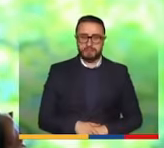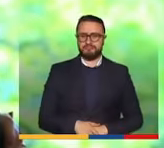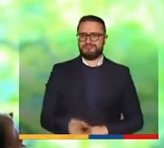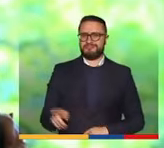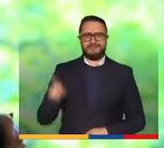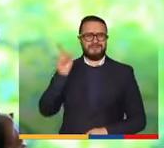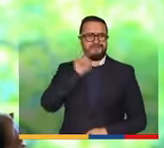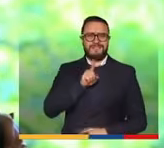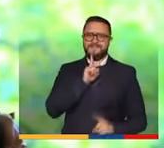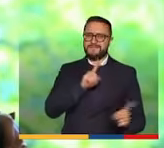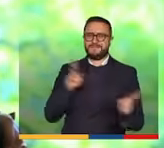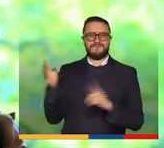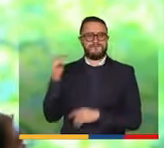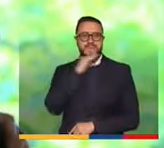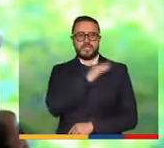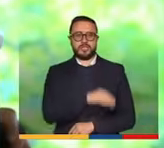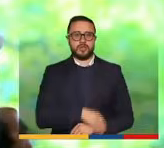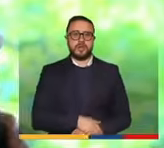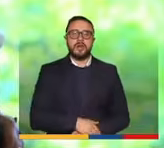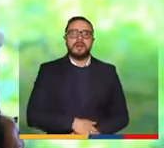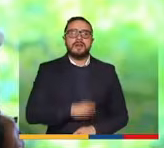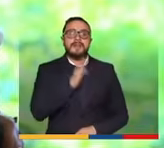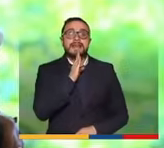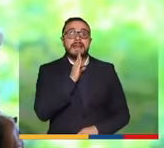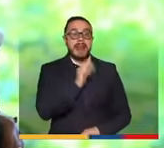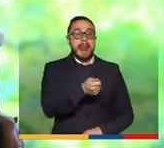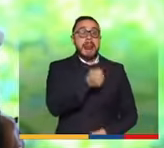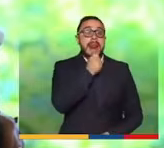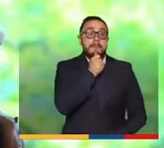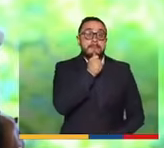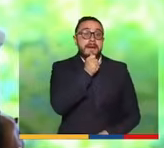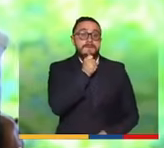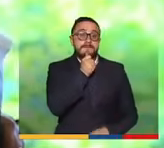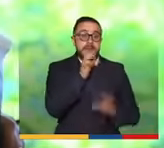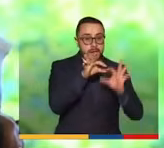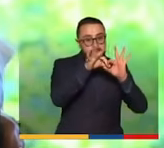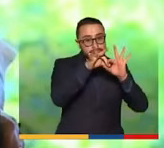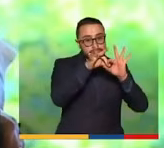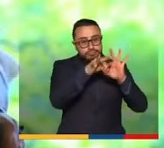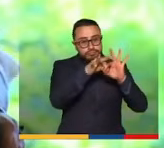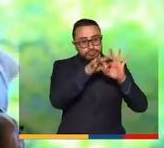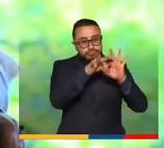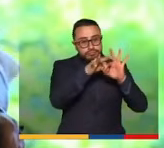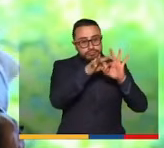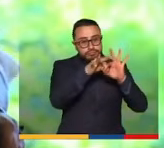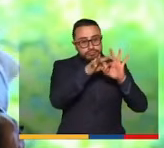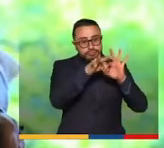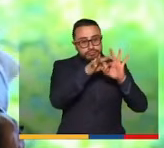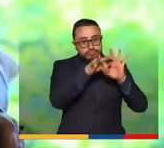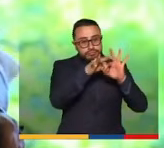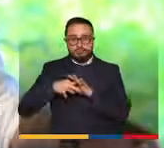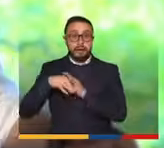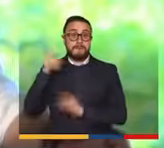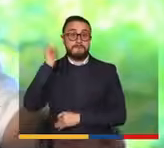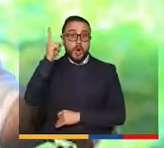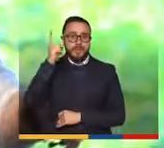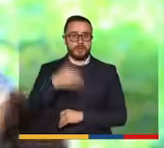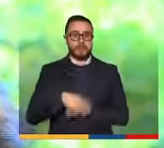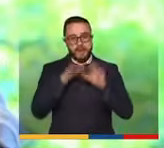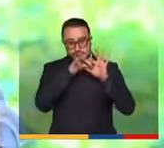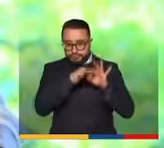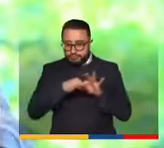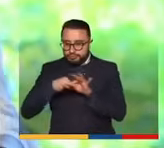Los despojadores son la mafia de Colombia aliada a la política y al Estado de Colombia. Esa es la